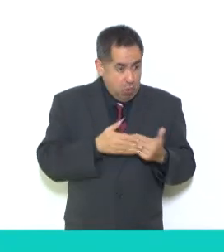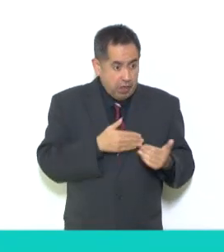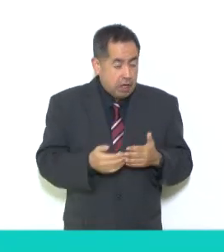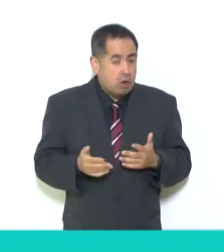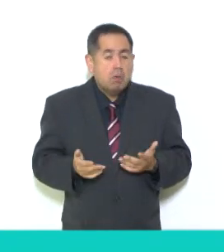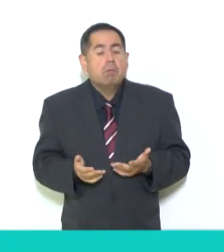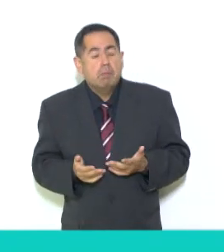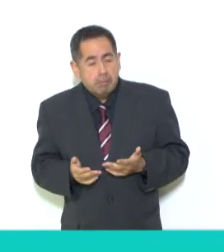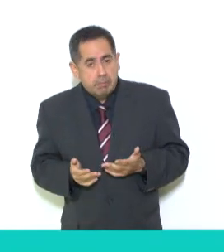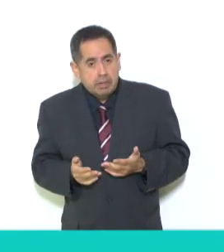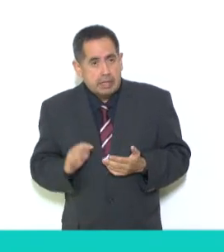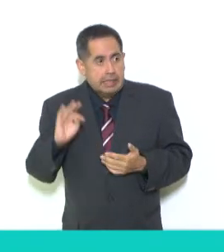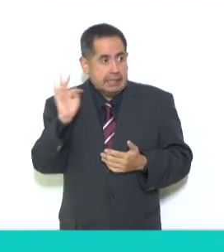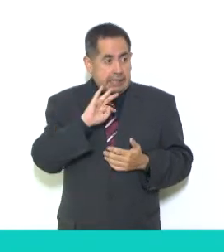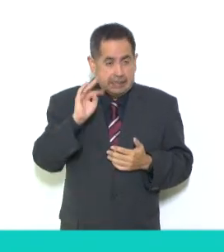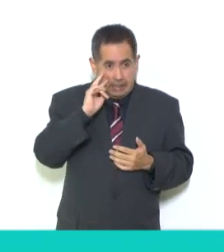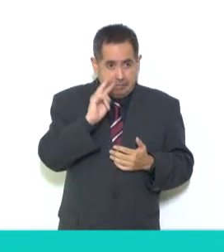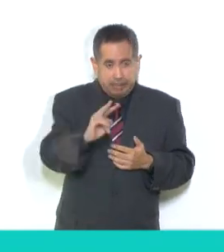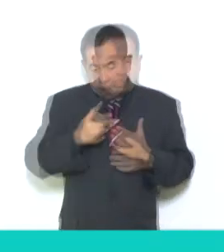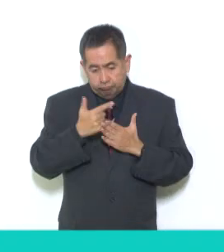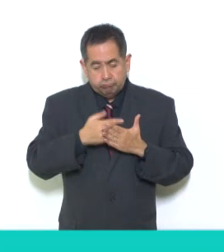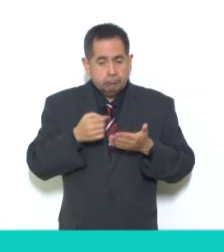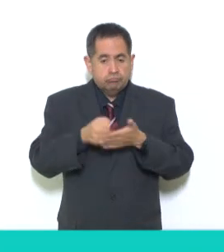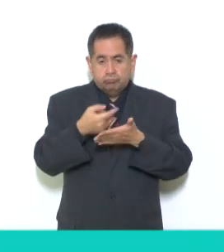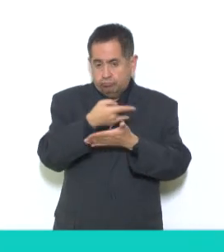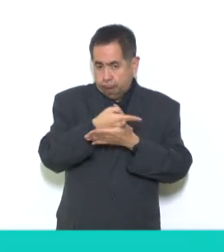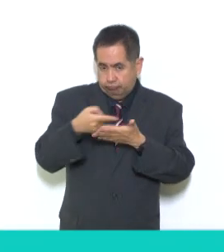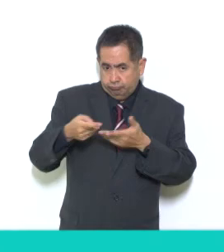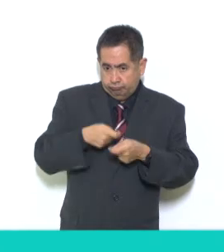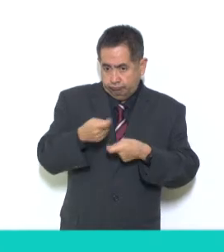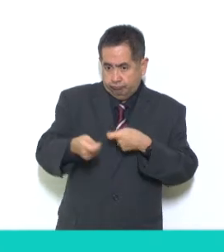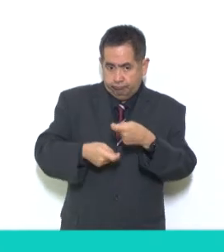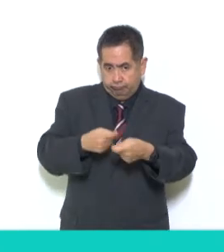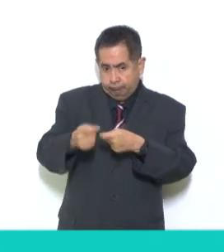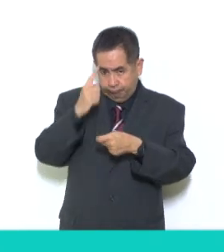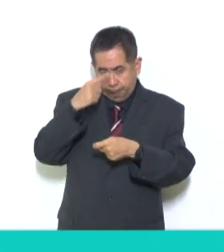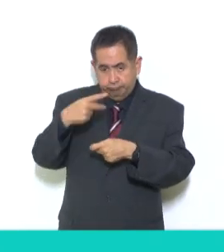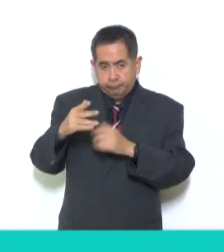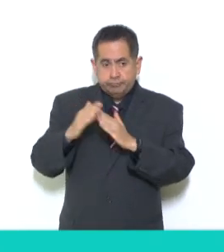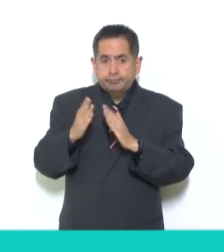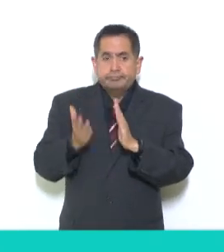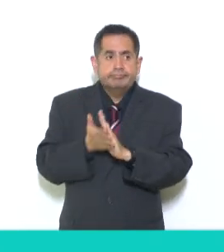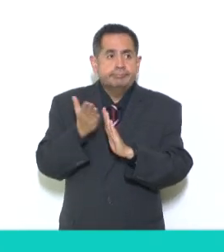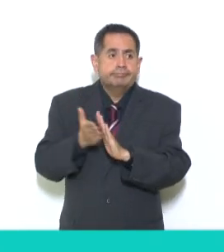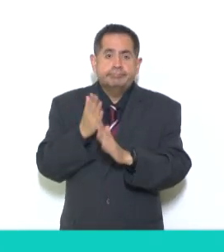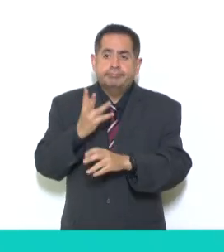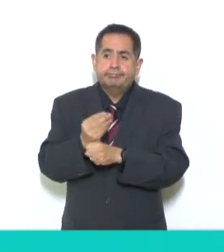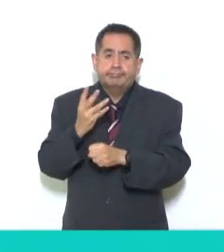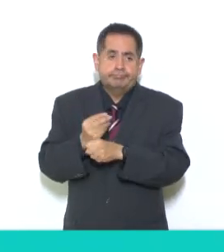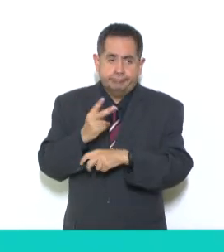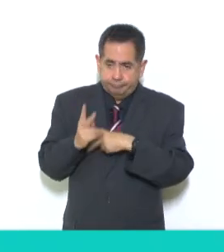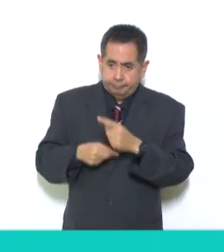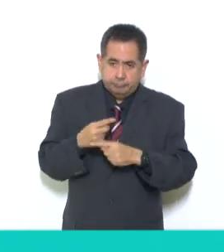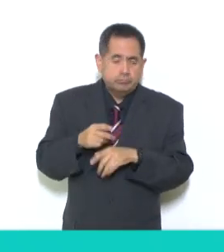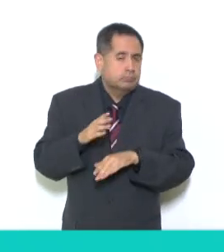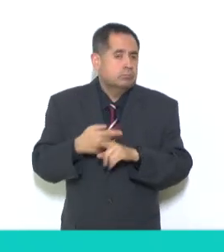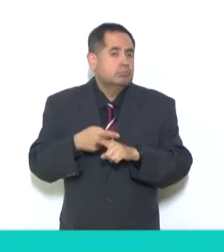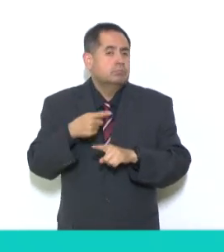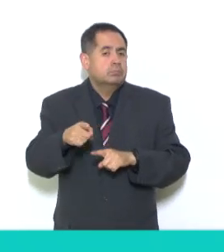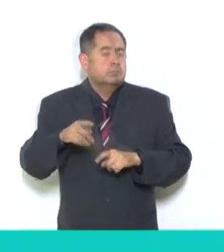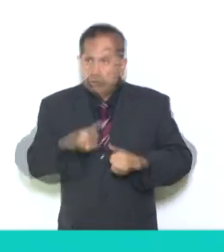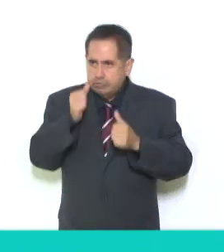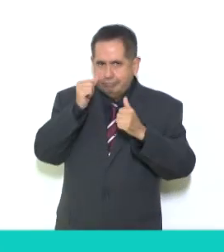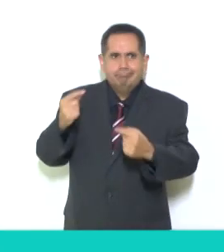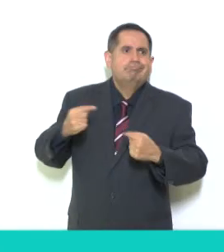le instruyó a entregar el listado de las 952 personas beneficiadas entre el 21 de noviembre de 2017 y el 25 de enero